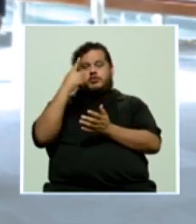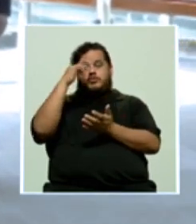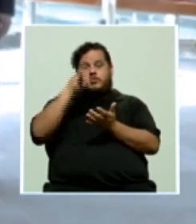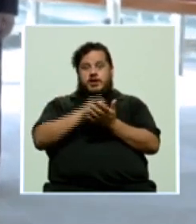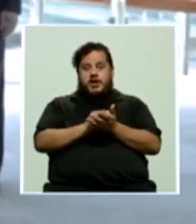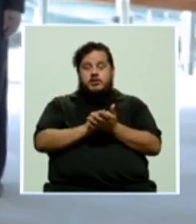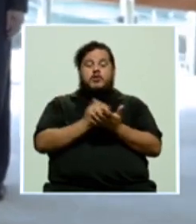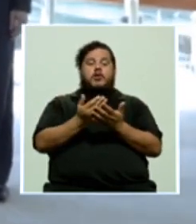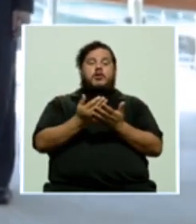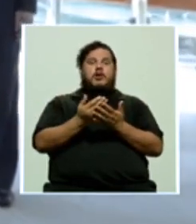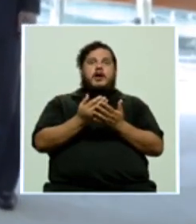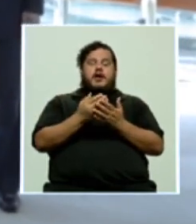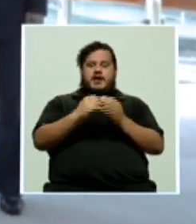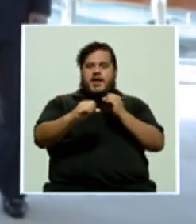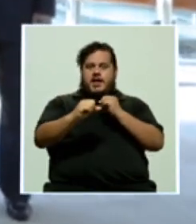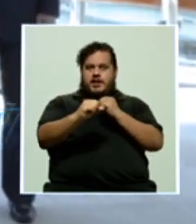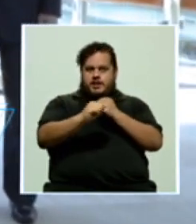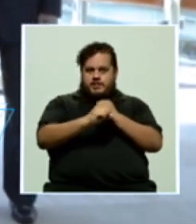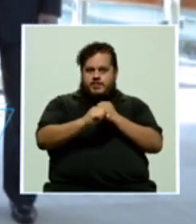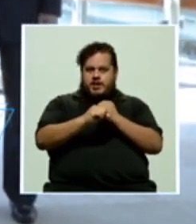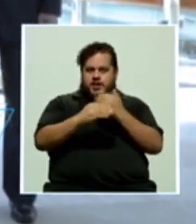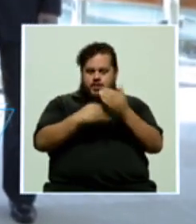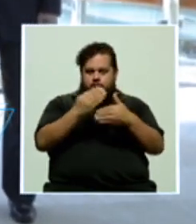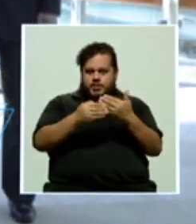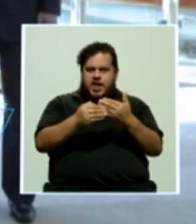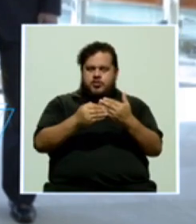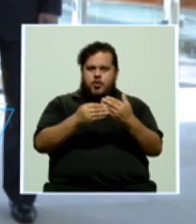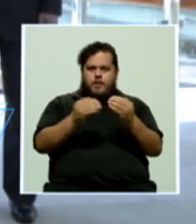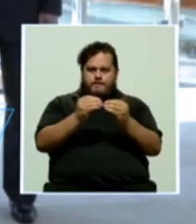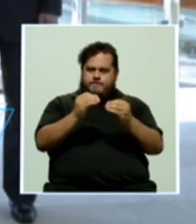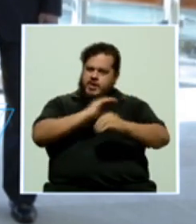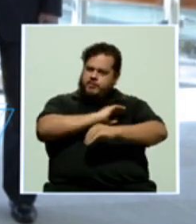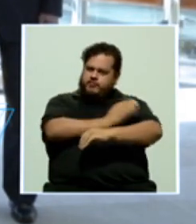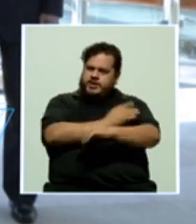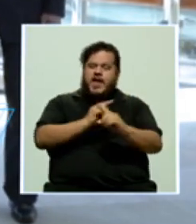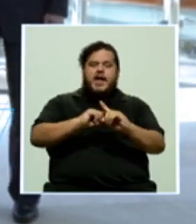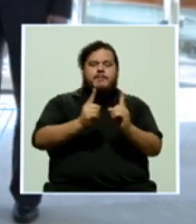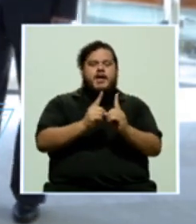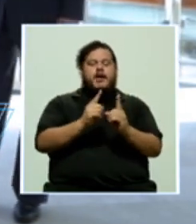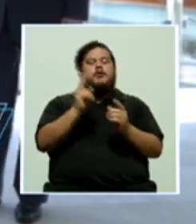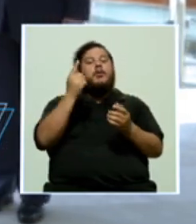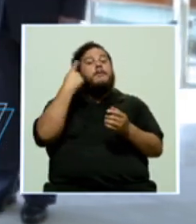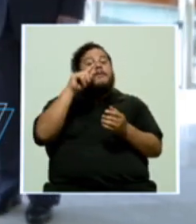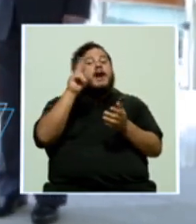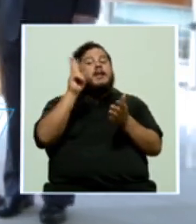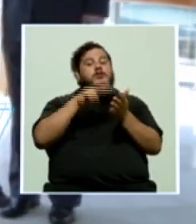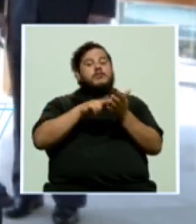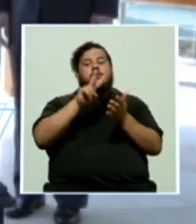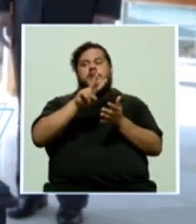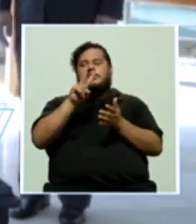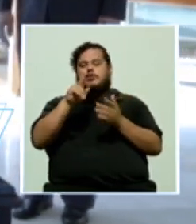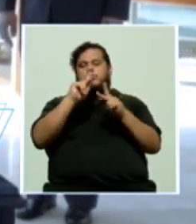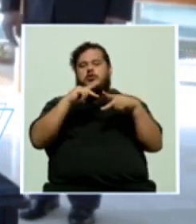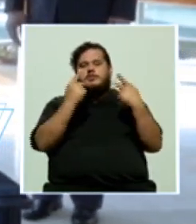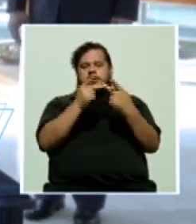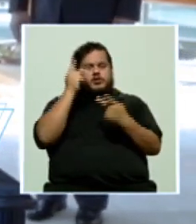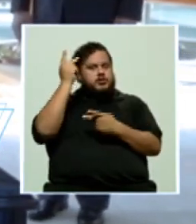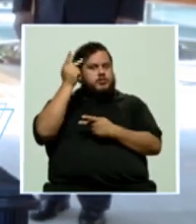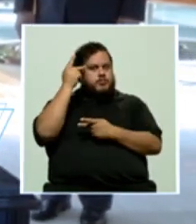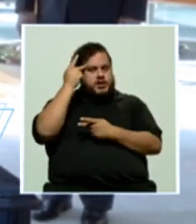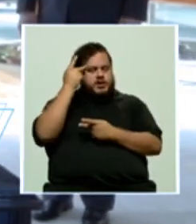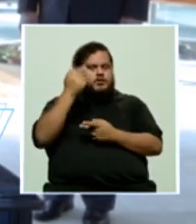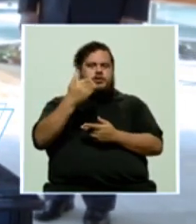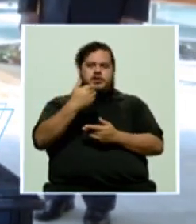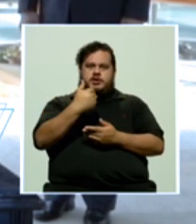los próximos meses la campaña política tomará fuerza. Sin embargo, para el 2022 los partidos políticos tendrán derecho a recibir